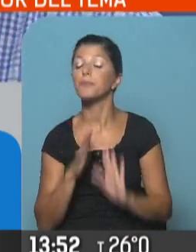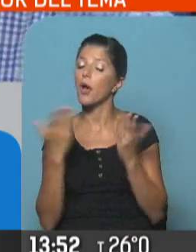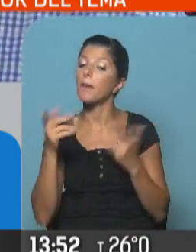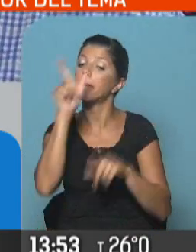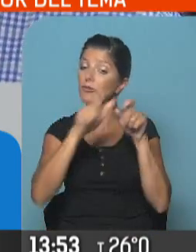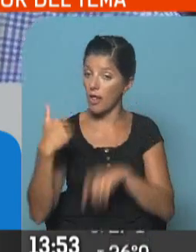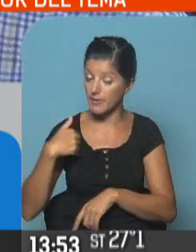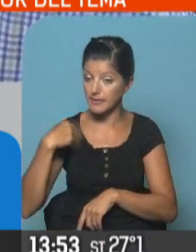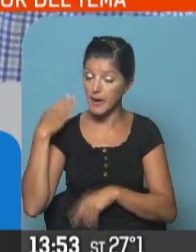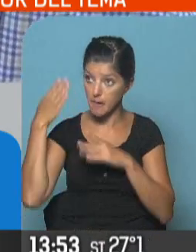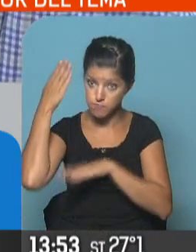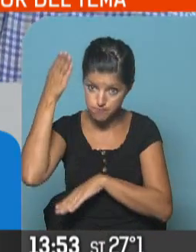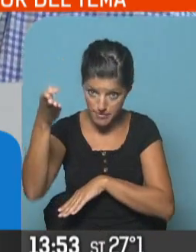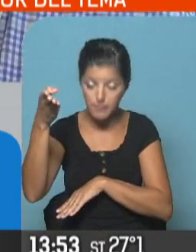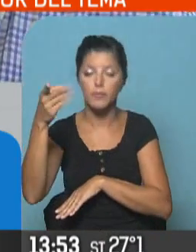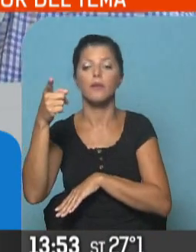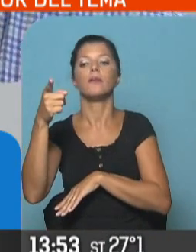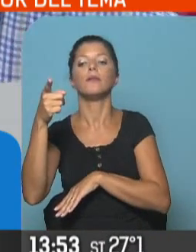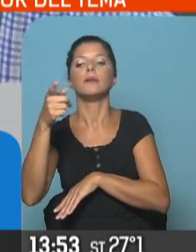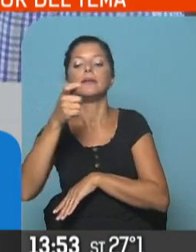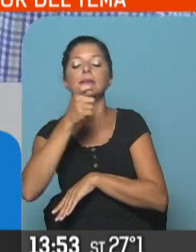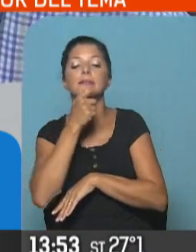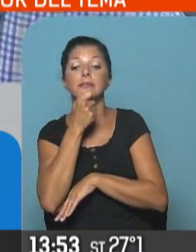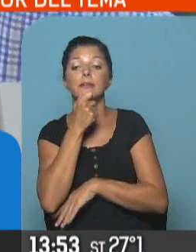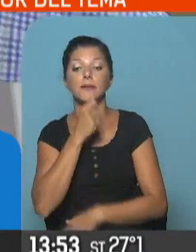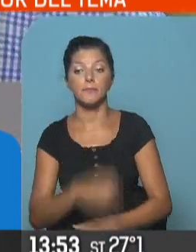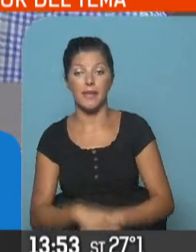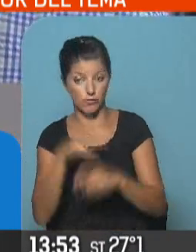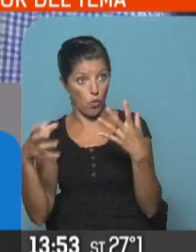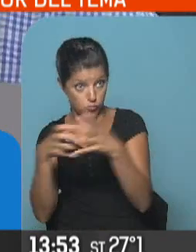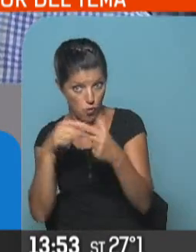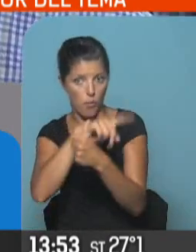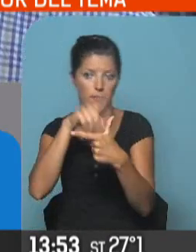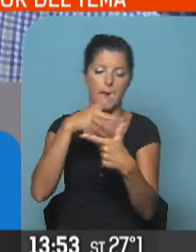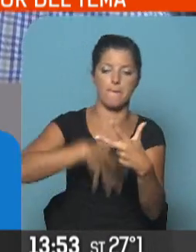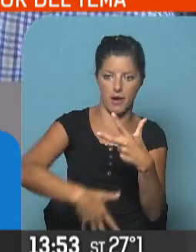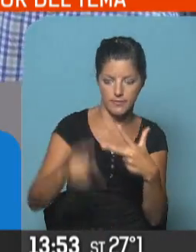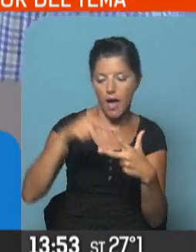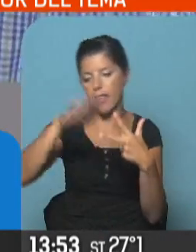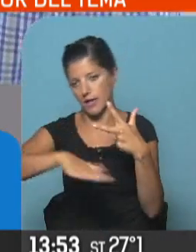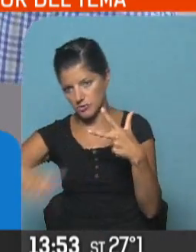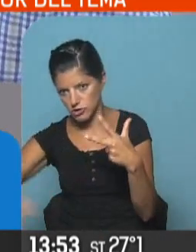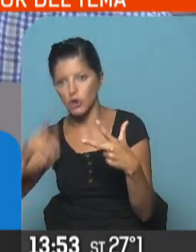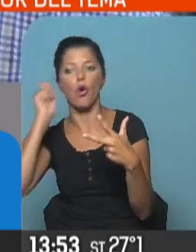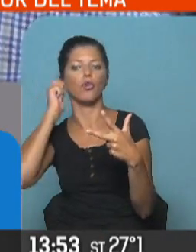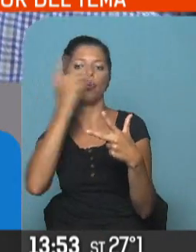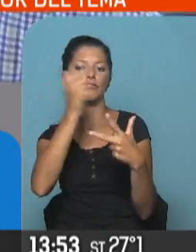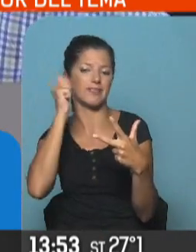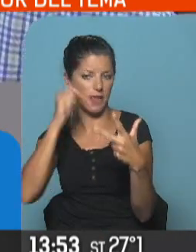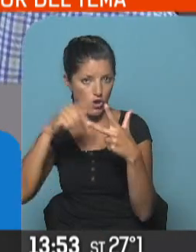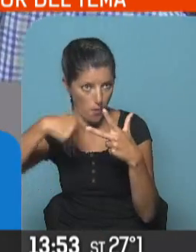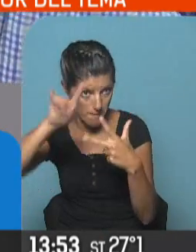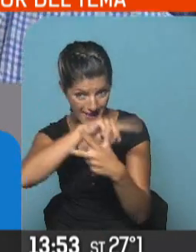allá? Por un lado, si entran en estos grupos que son cubiertos por la seguridad, por la salud